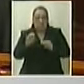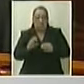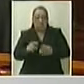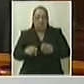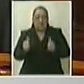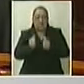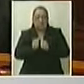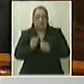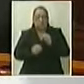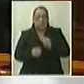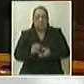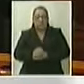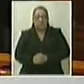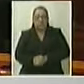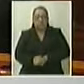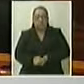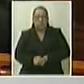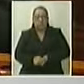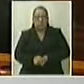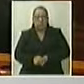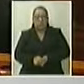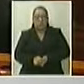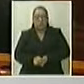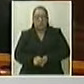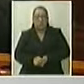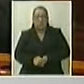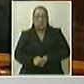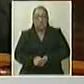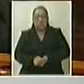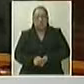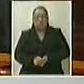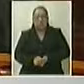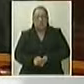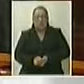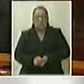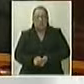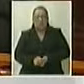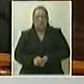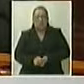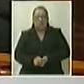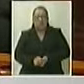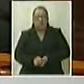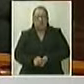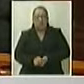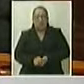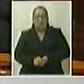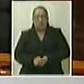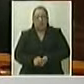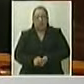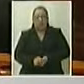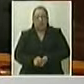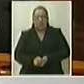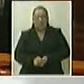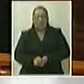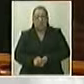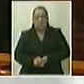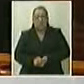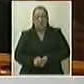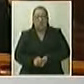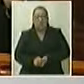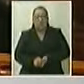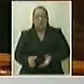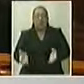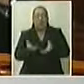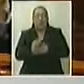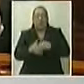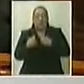como jurisprudencia otros capítulos que tienen autonomía, como el colegio o el capítulo de ingenieros agrónomos o agrícolas, que tienen toda